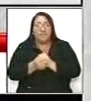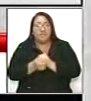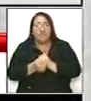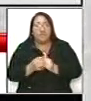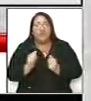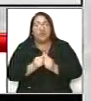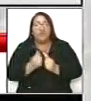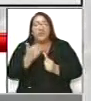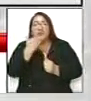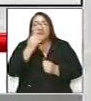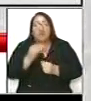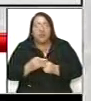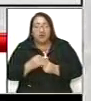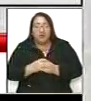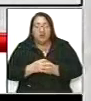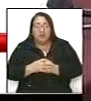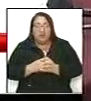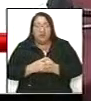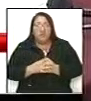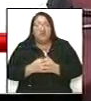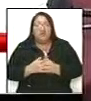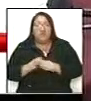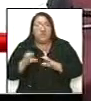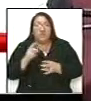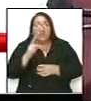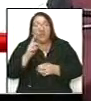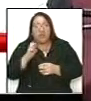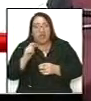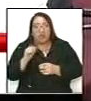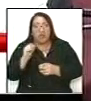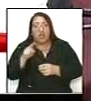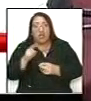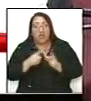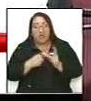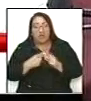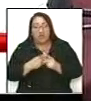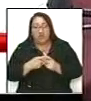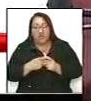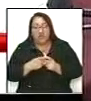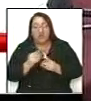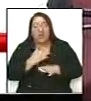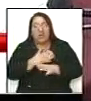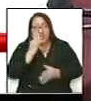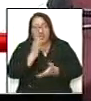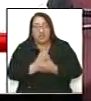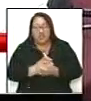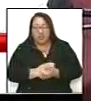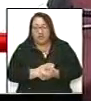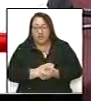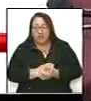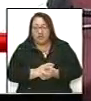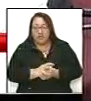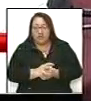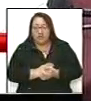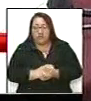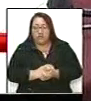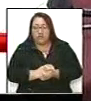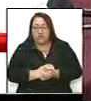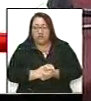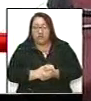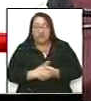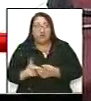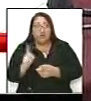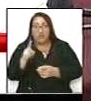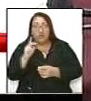a quien efectivamente ha cometido un delito y por tal motivo ha sido sancionado. Si no, es decir,